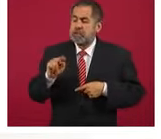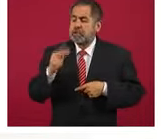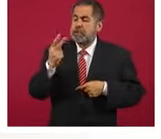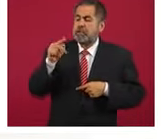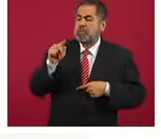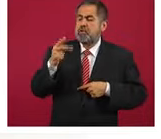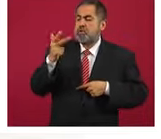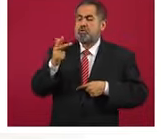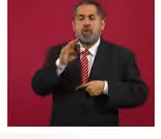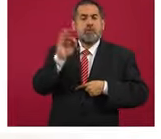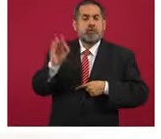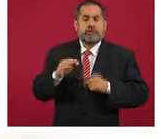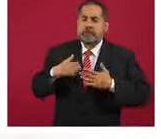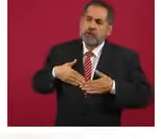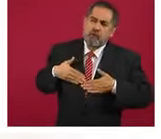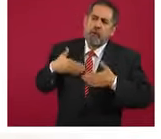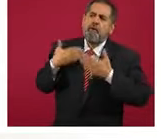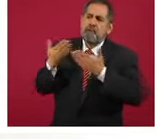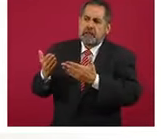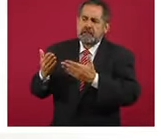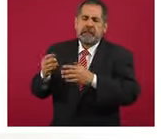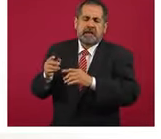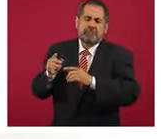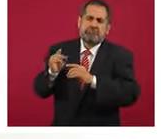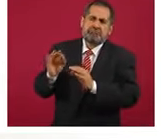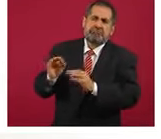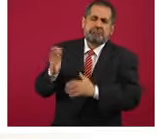82.8% de confianza de los mexicanos.